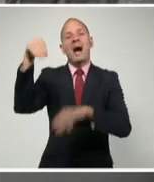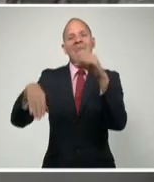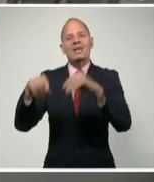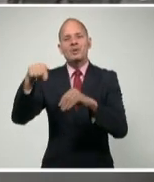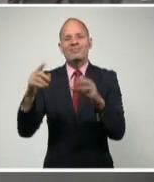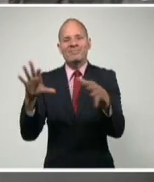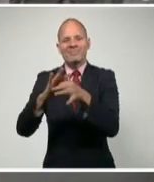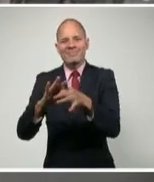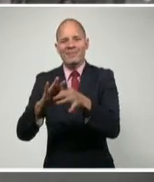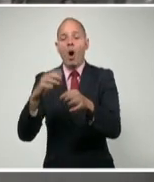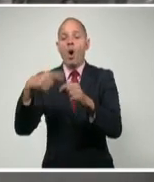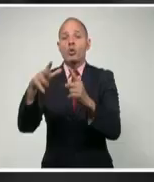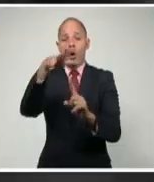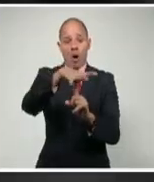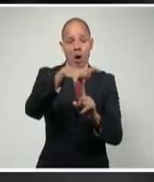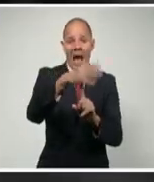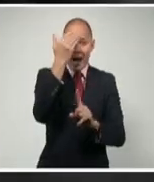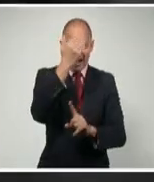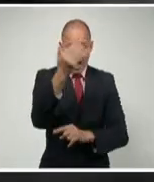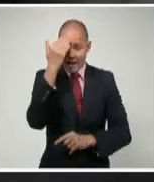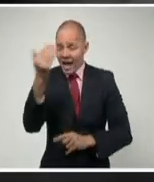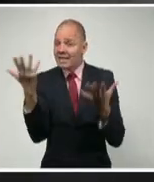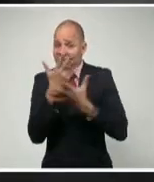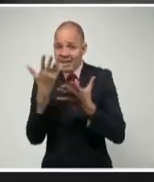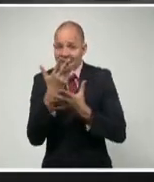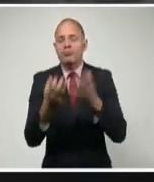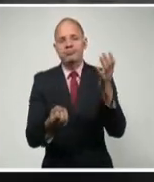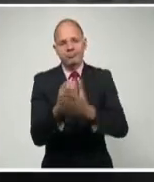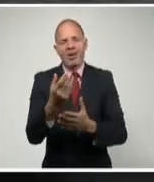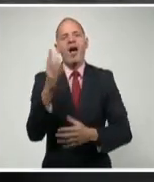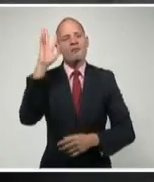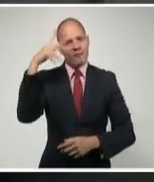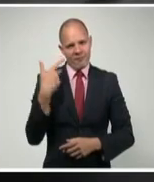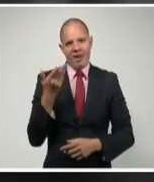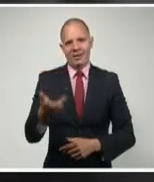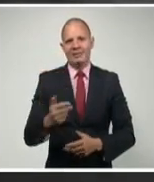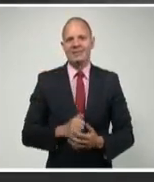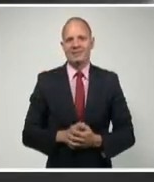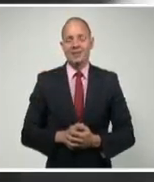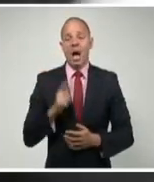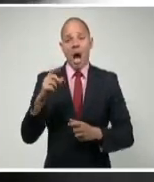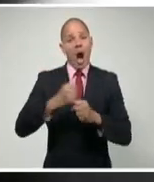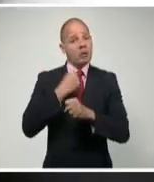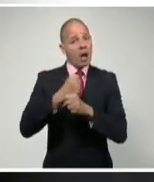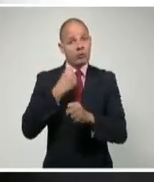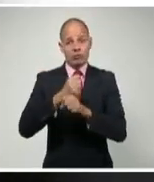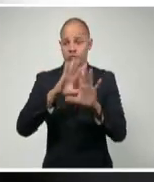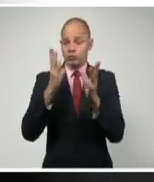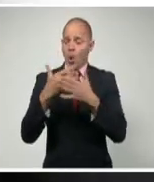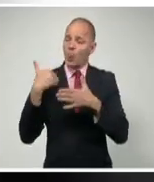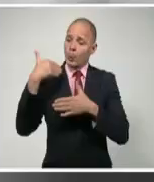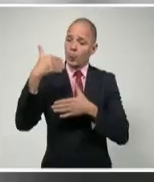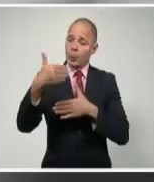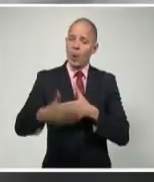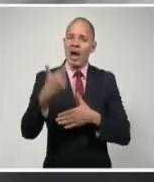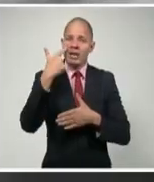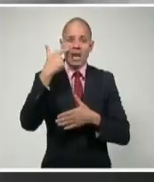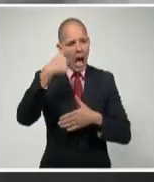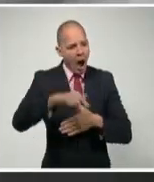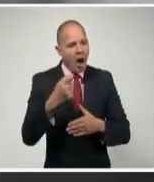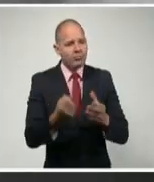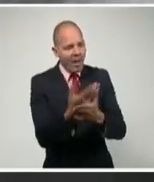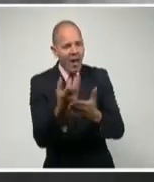En todas dejó su impronta y su forma de ser. Trabajadora infatigable que convirtió todo a su paso en una obra palpable.